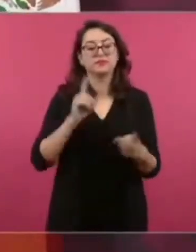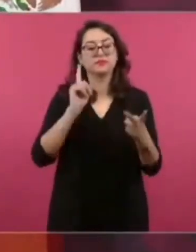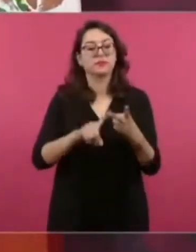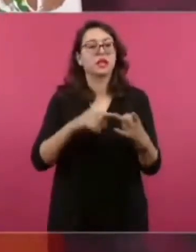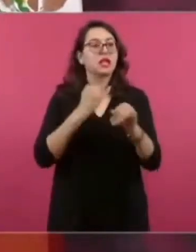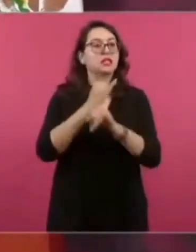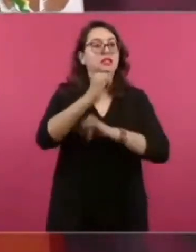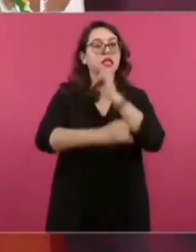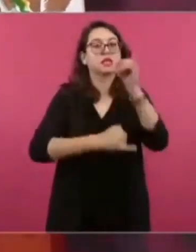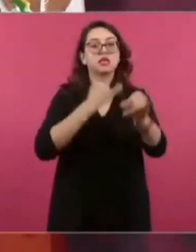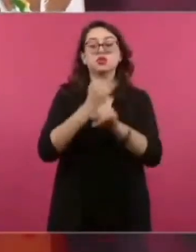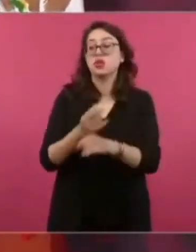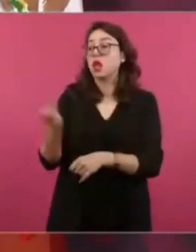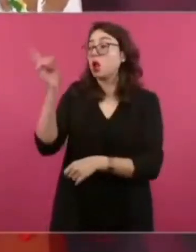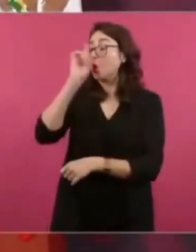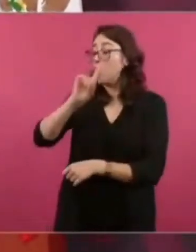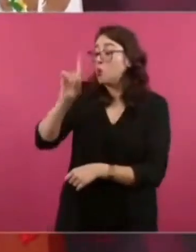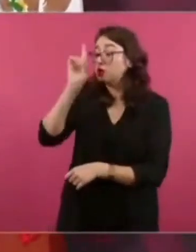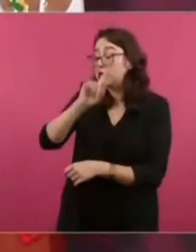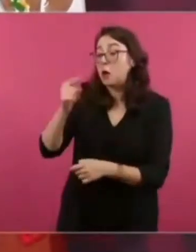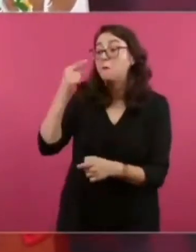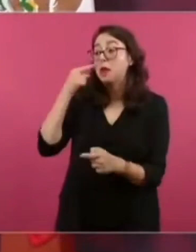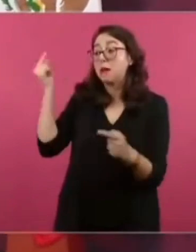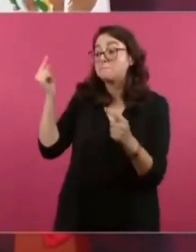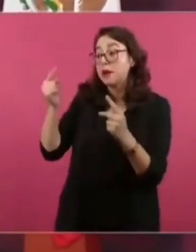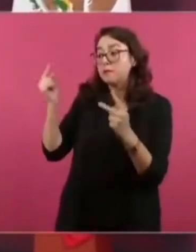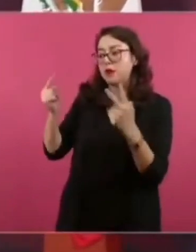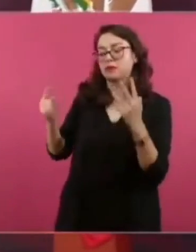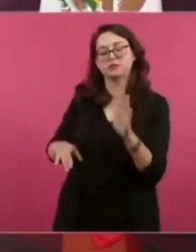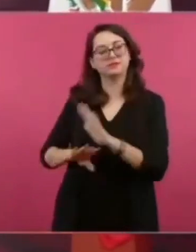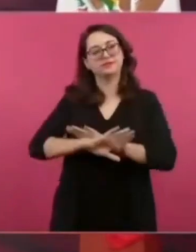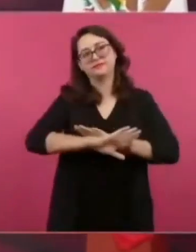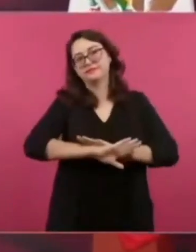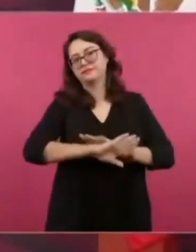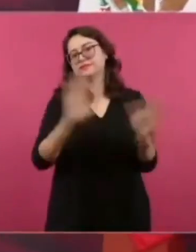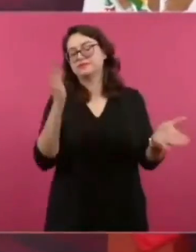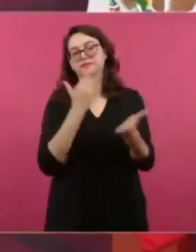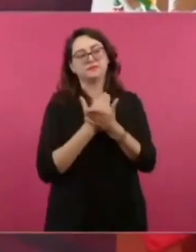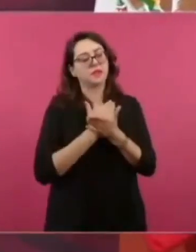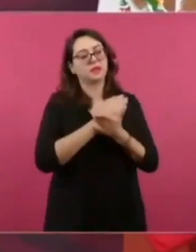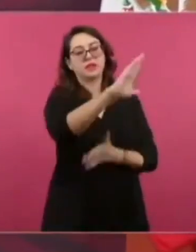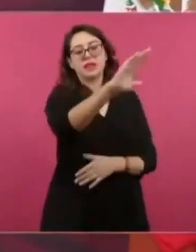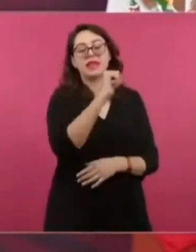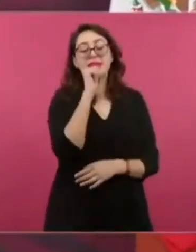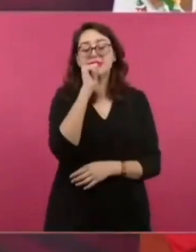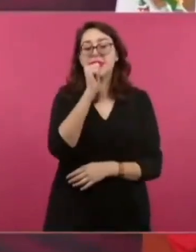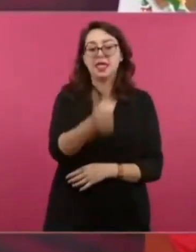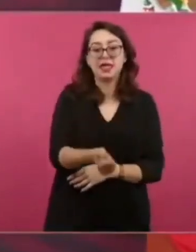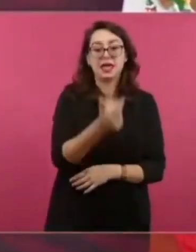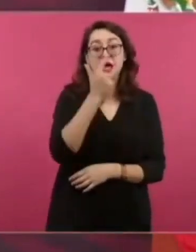organismos financieros internacionales que imponen a ciertos países y que causan